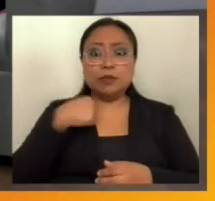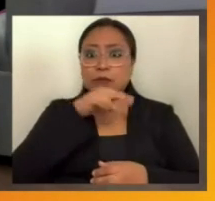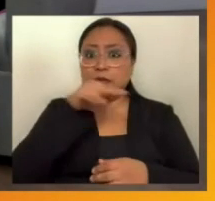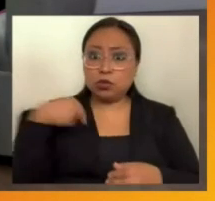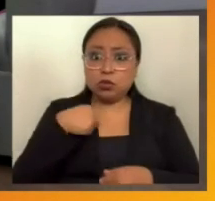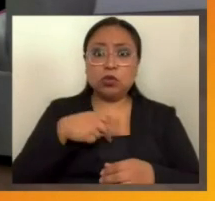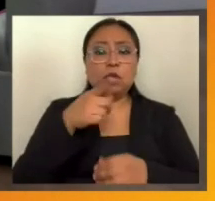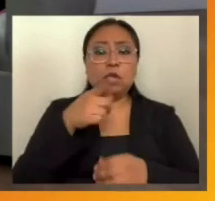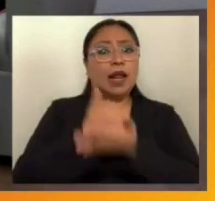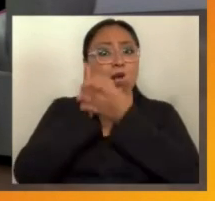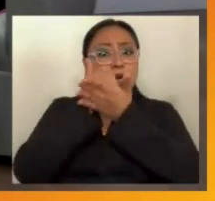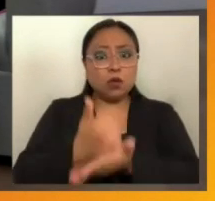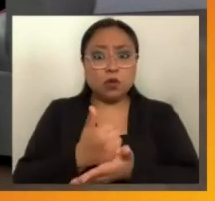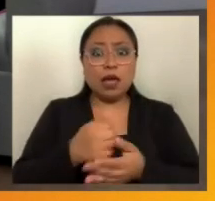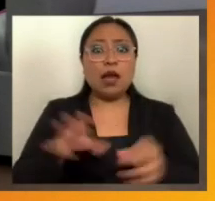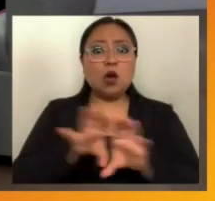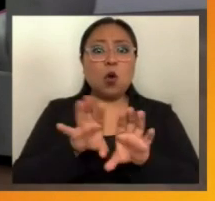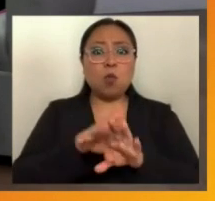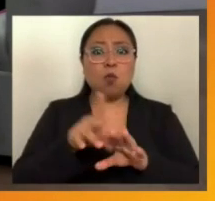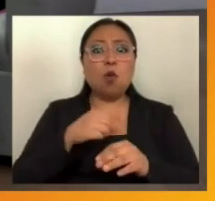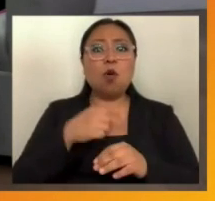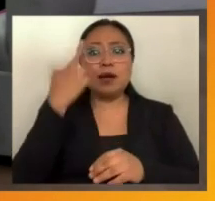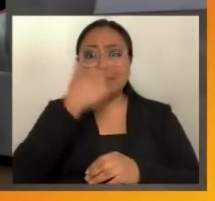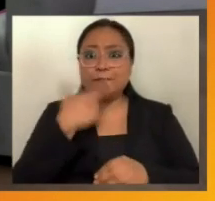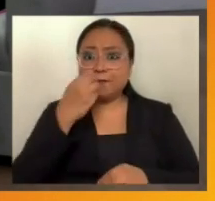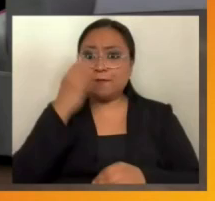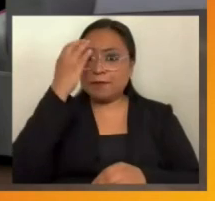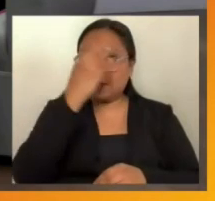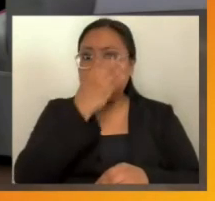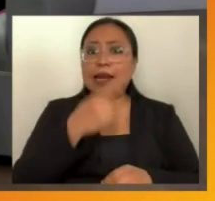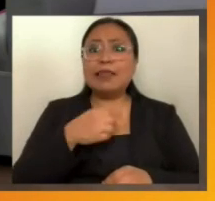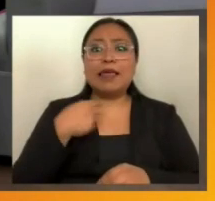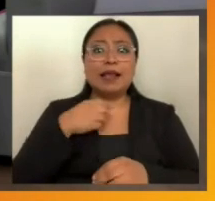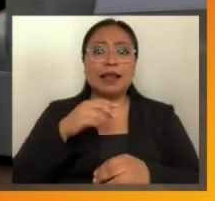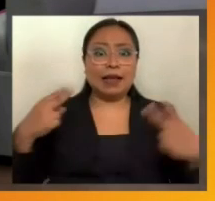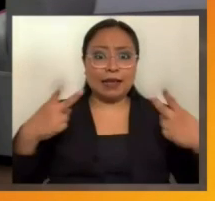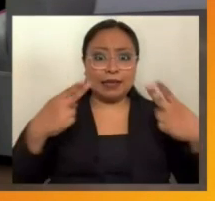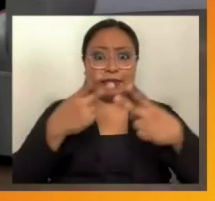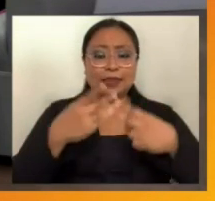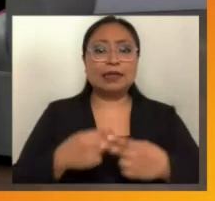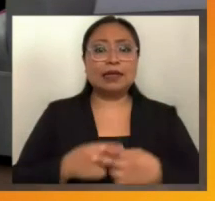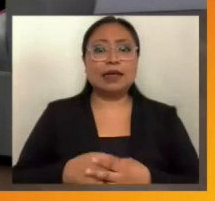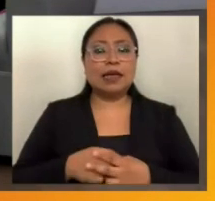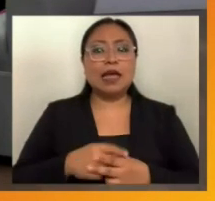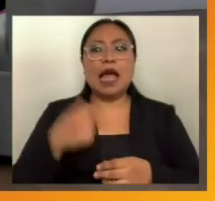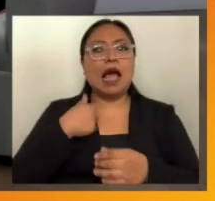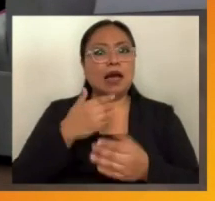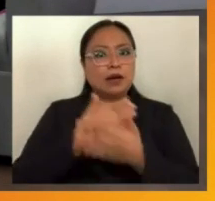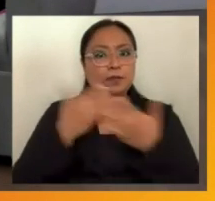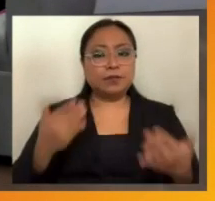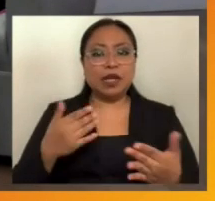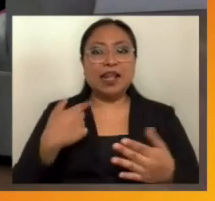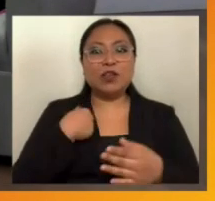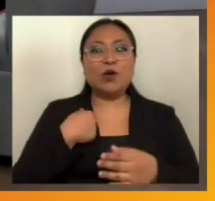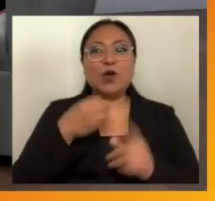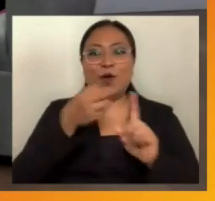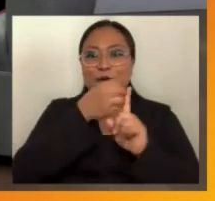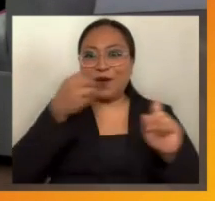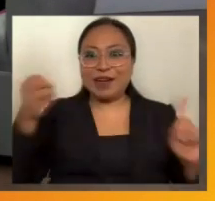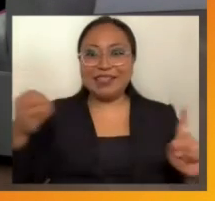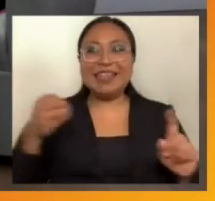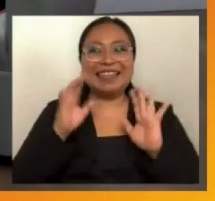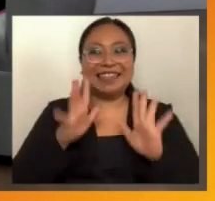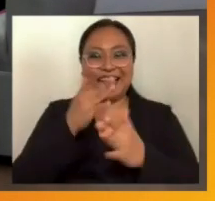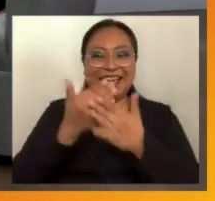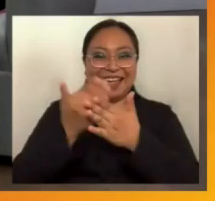el servicio de todo lo que es la detección y tratamiento oportuno del cáncer de mama. Yo nada más quisiera cerrar como nuestro lema que ya mencionó Gal